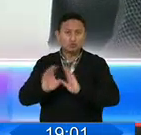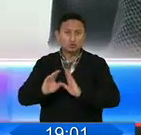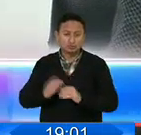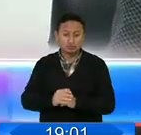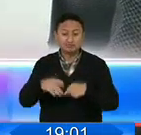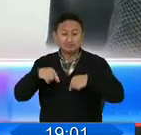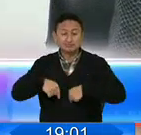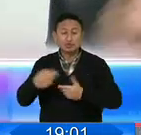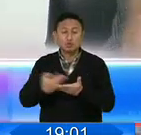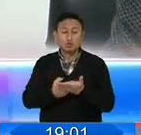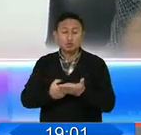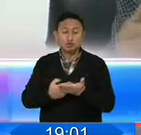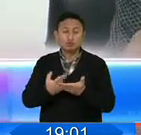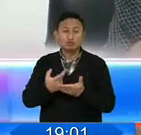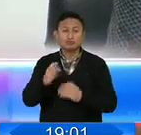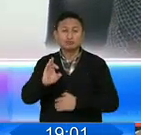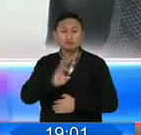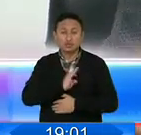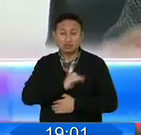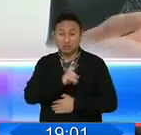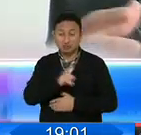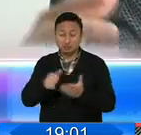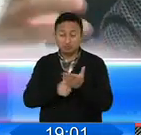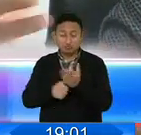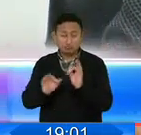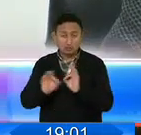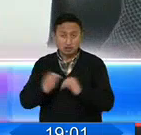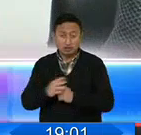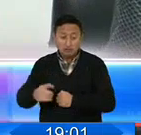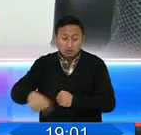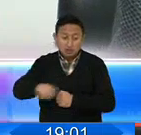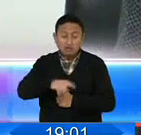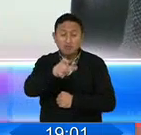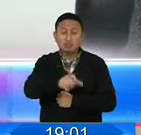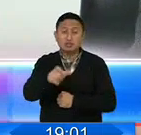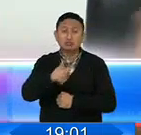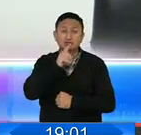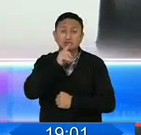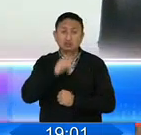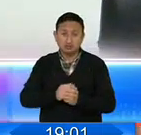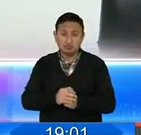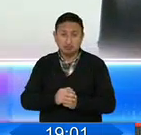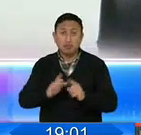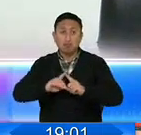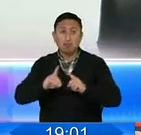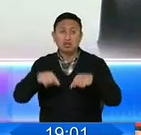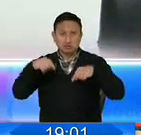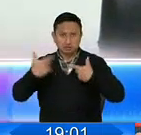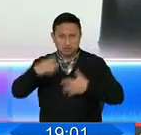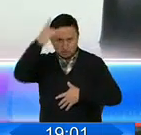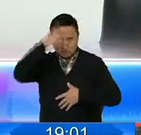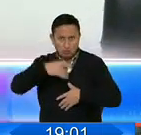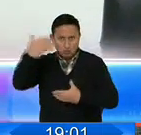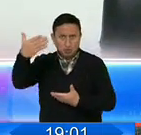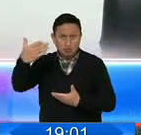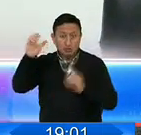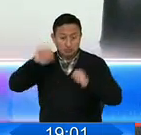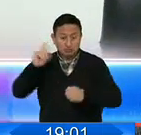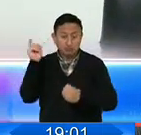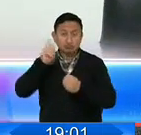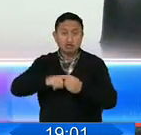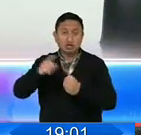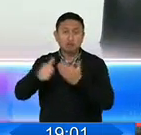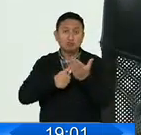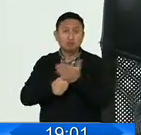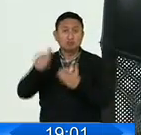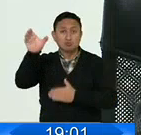técnica, ¿no es cierto?, en la cual no pertenecía el ministro y en las que se determinaban las personas a vacunar. Pero sí hubo una decisión política en la cual sí participó el ministro, y